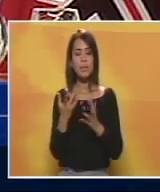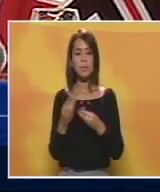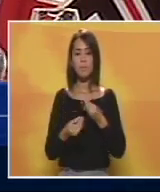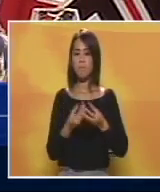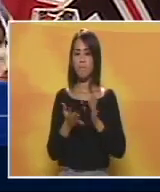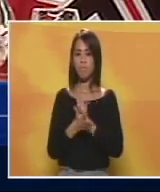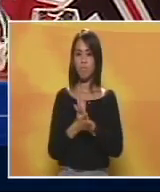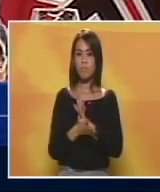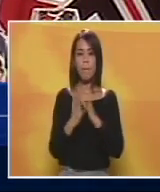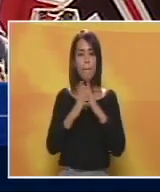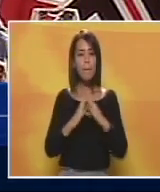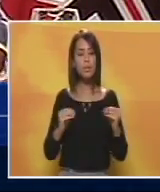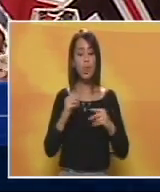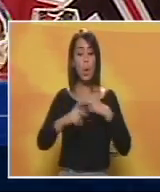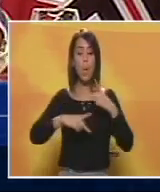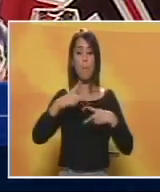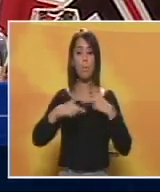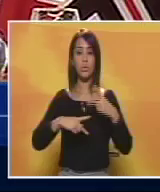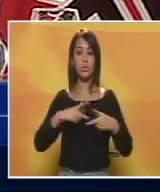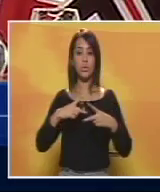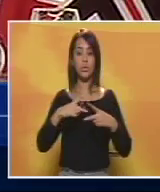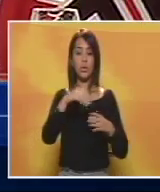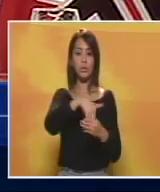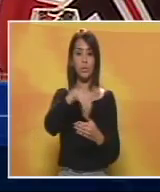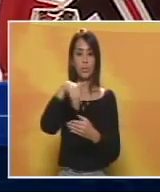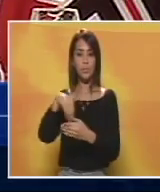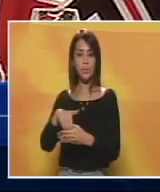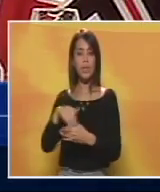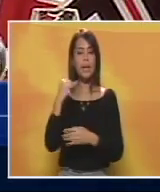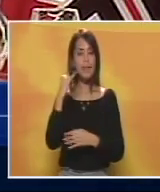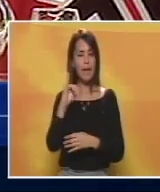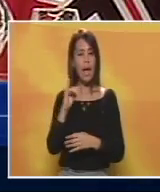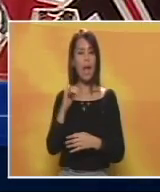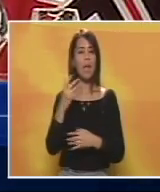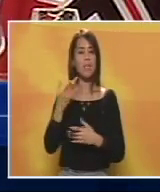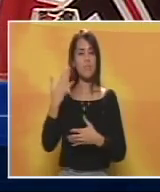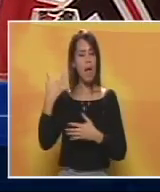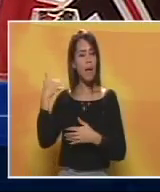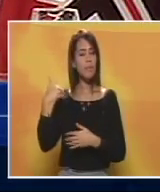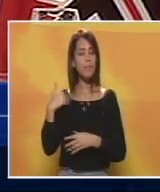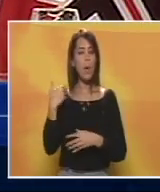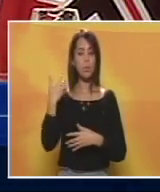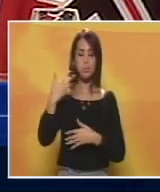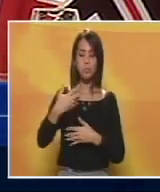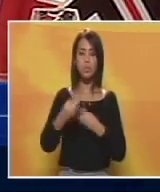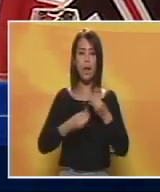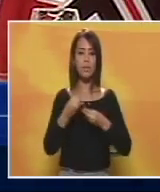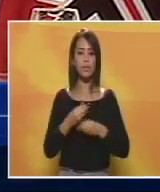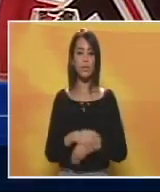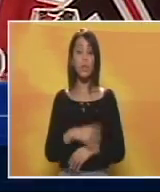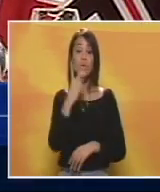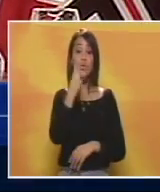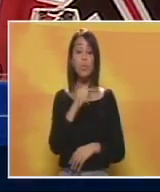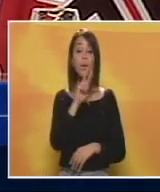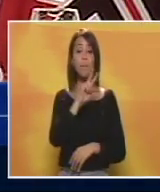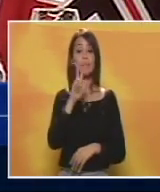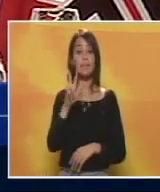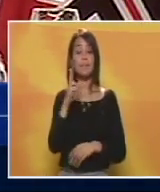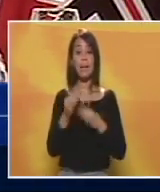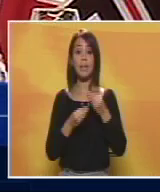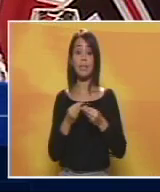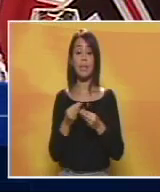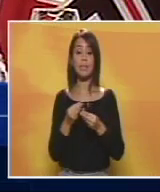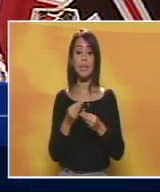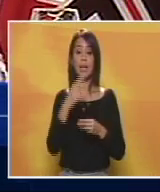para todos los procesos electorales que se han hecho. Este es el proceso electoral número 23 que hace